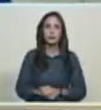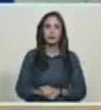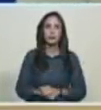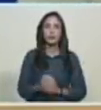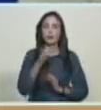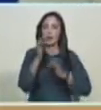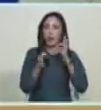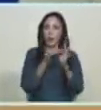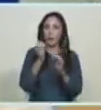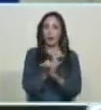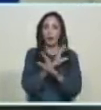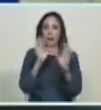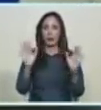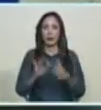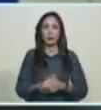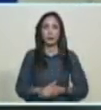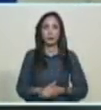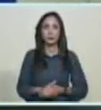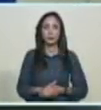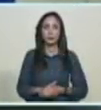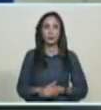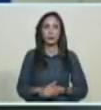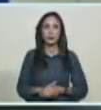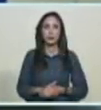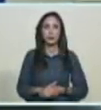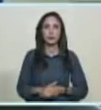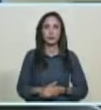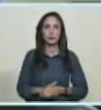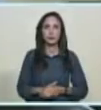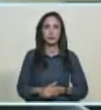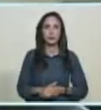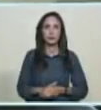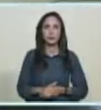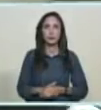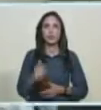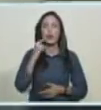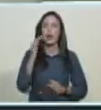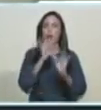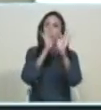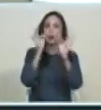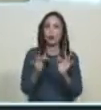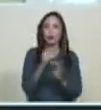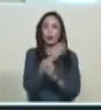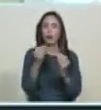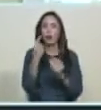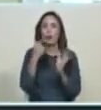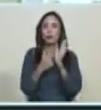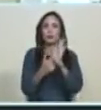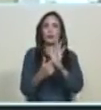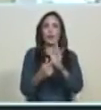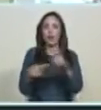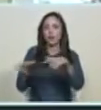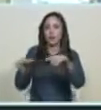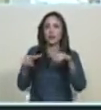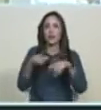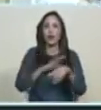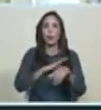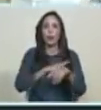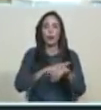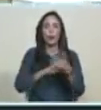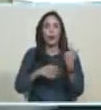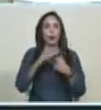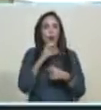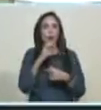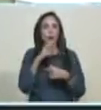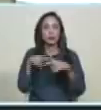para culminar la idea del ministro, aquí tenemos un modelo de cómo luciría el certificado. Es un